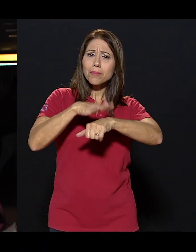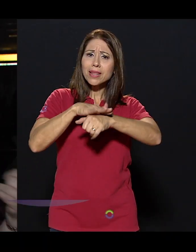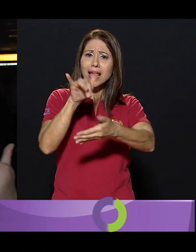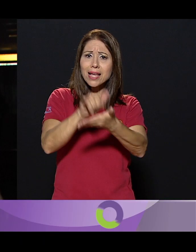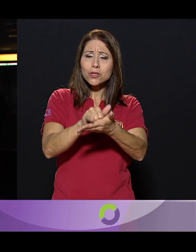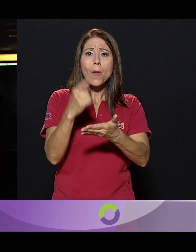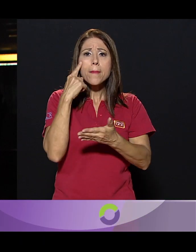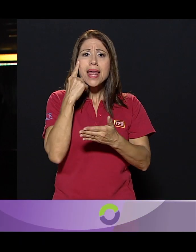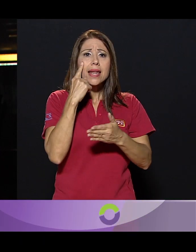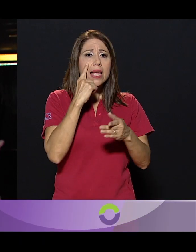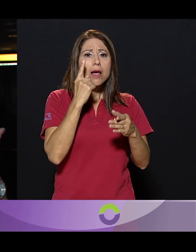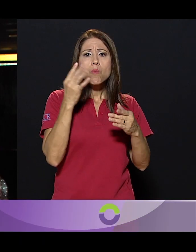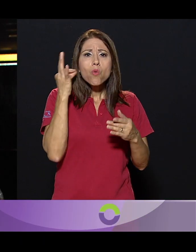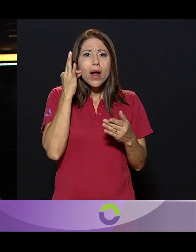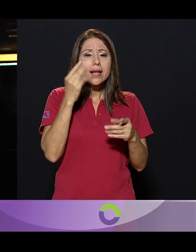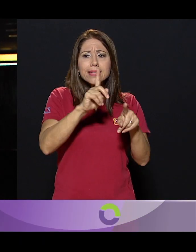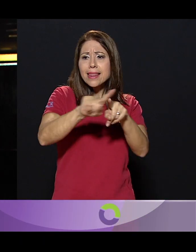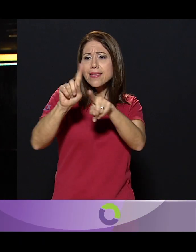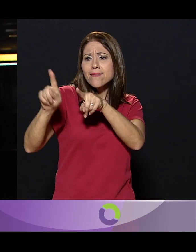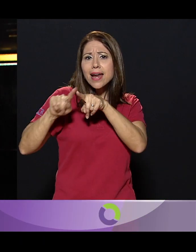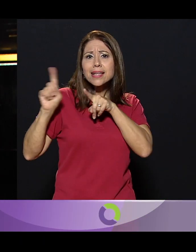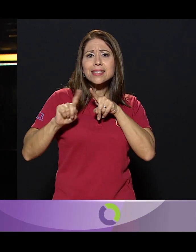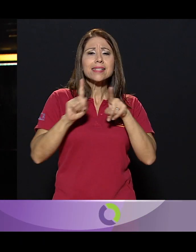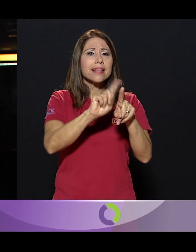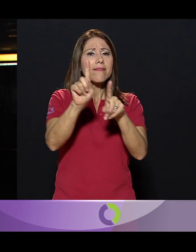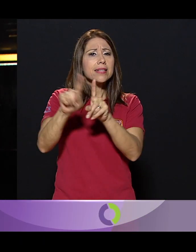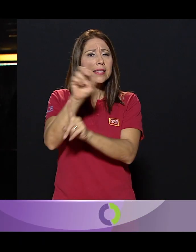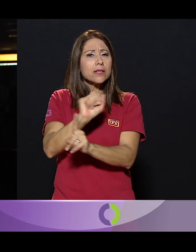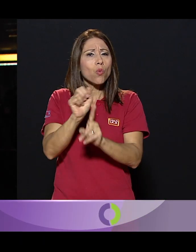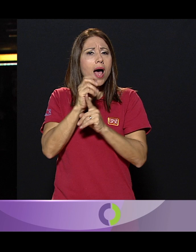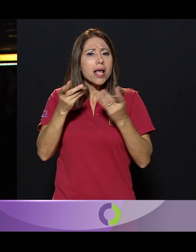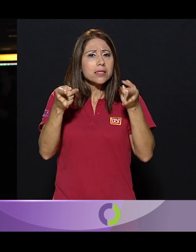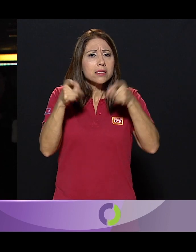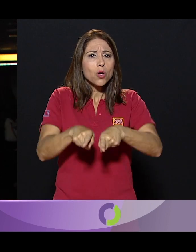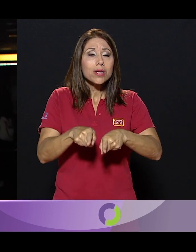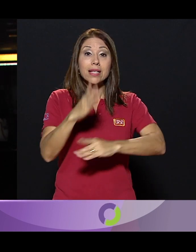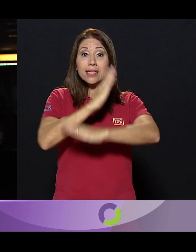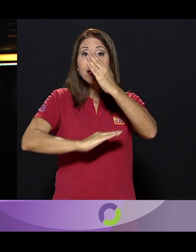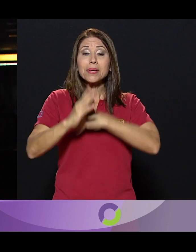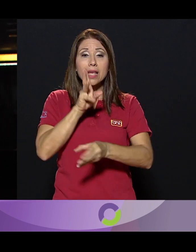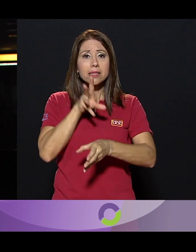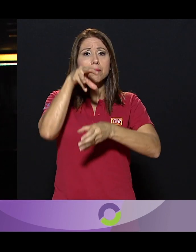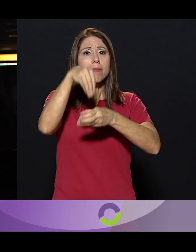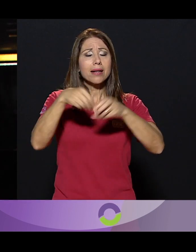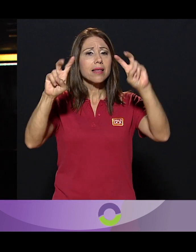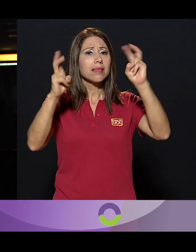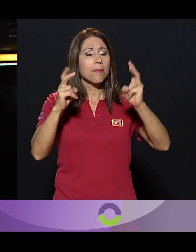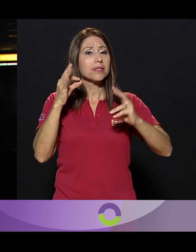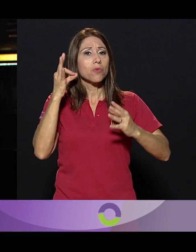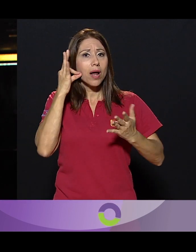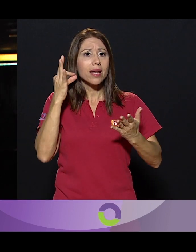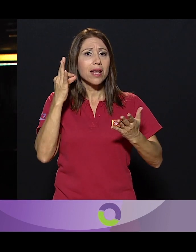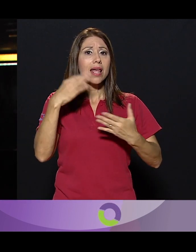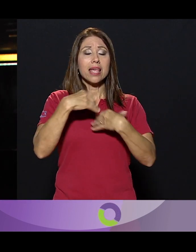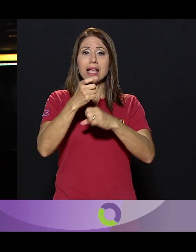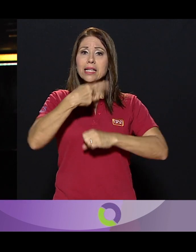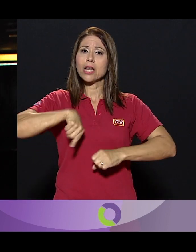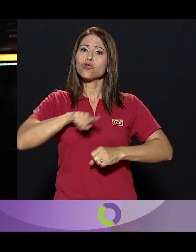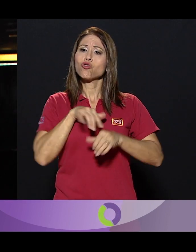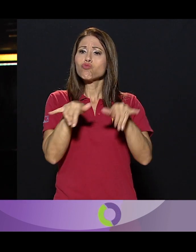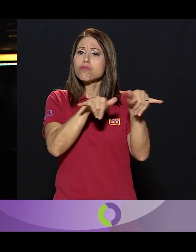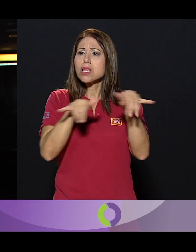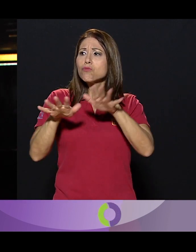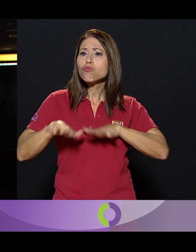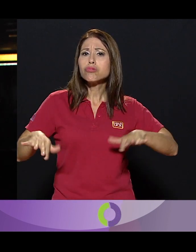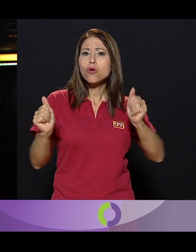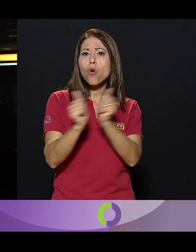espacio como este permite eso, es ver que las mujeres somos diversas, que somos de diversas realidades, que la discapacidad es parte de los temas de mujer y